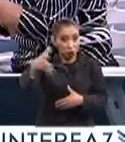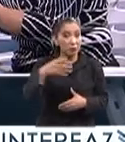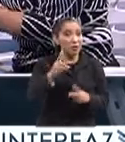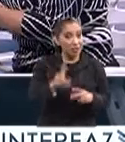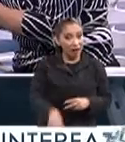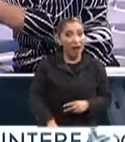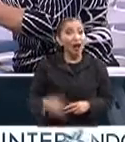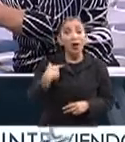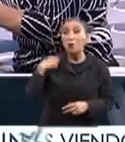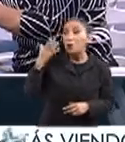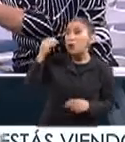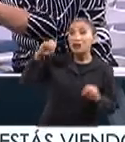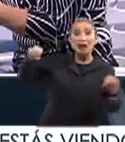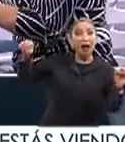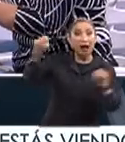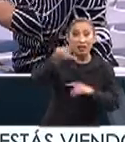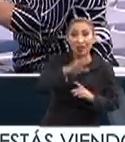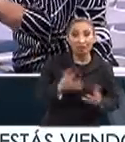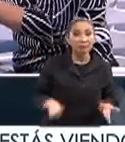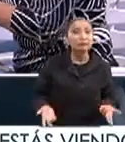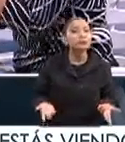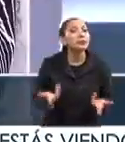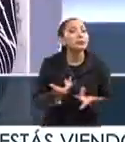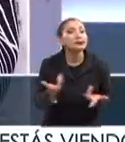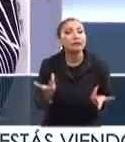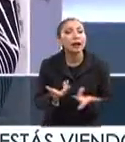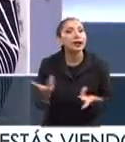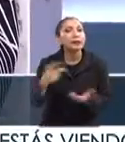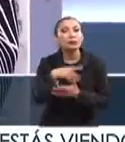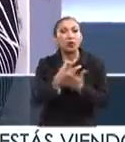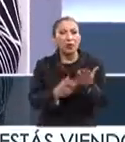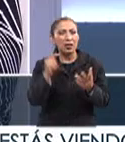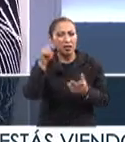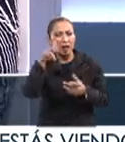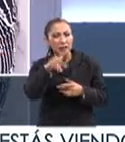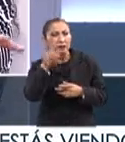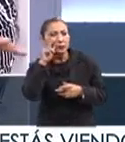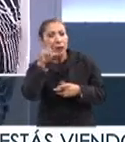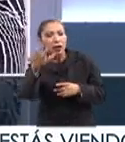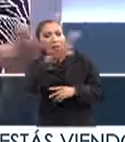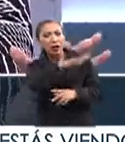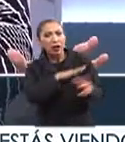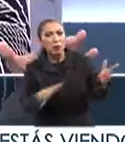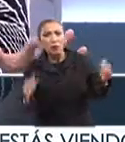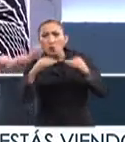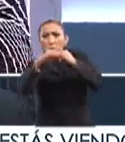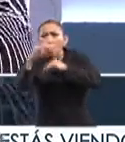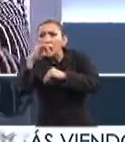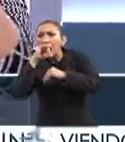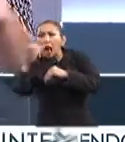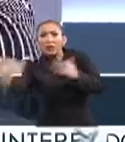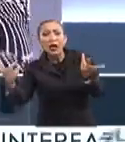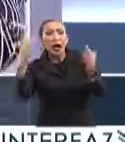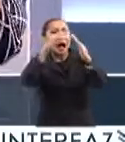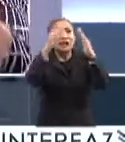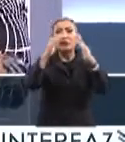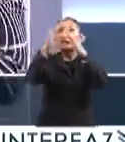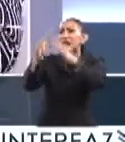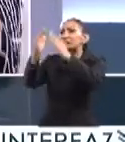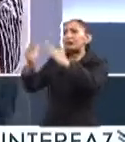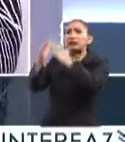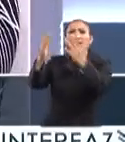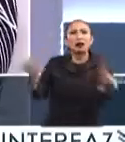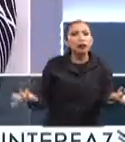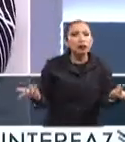futuristas que nos enseñan los programas y películas, ¿no? Un medio inerte, ¿no? De casas y casas y